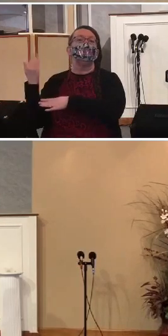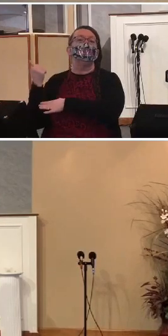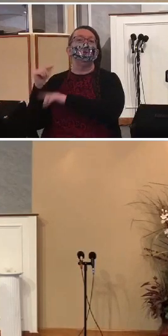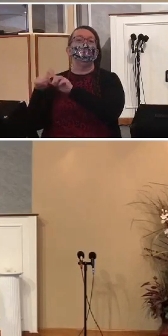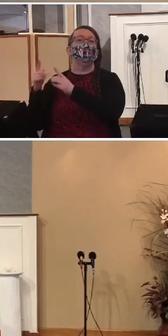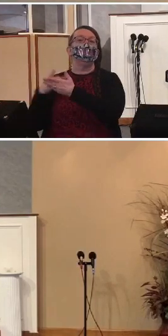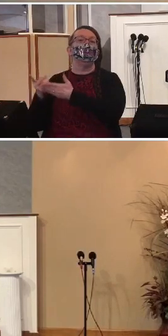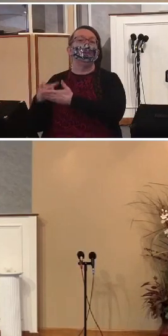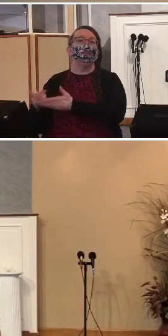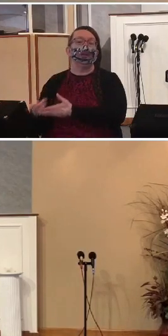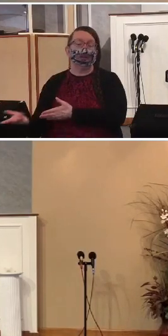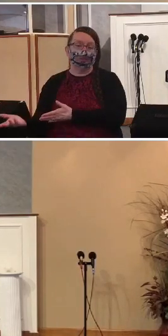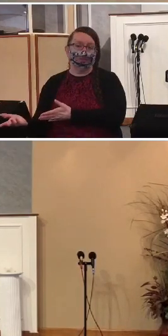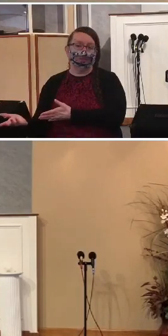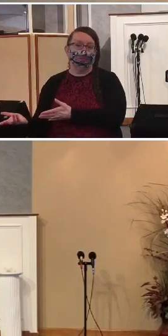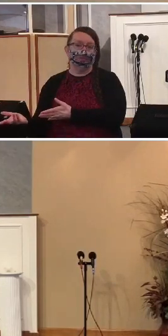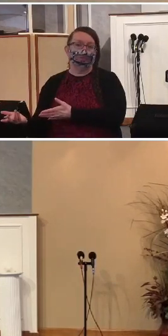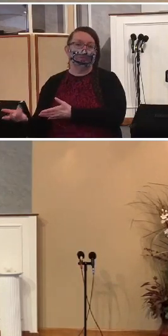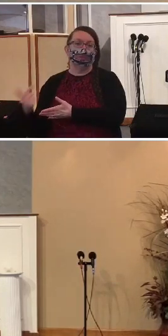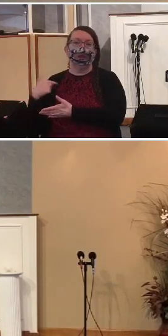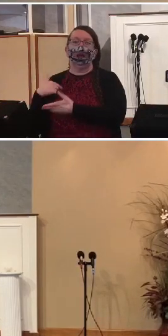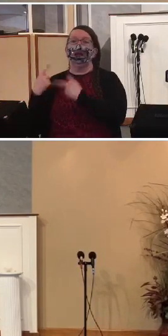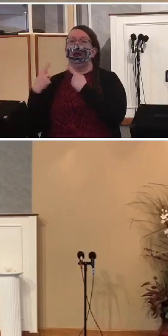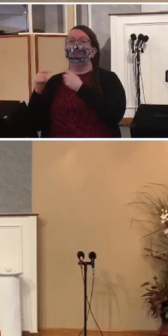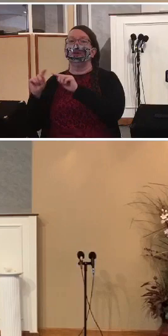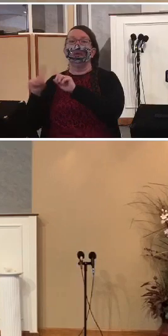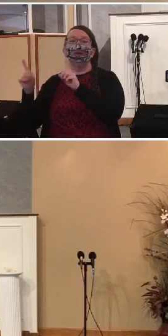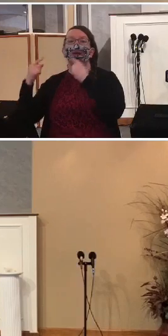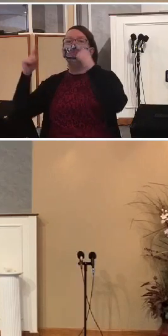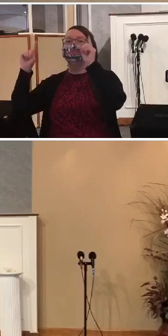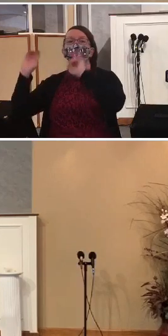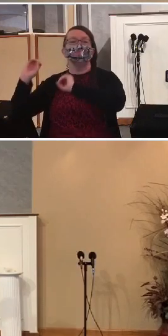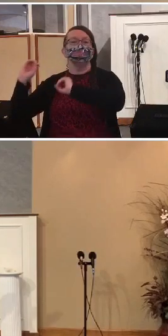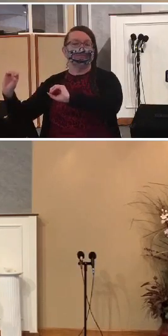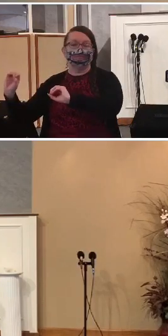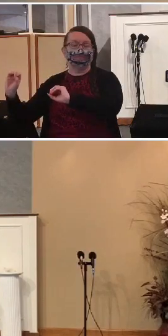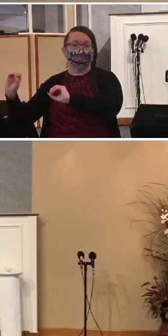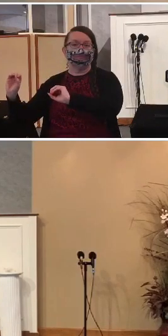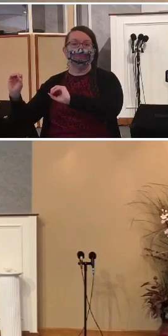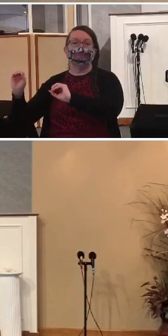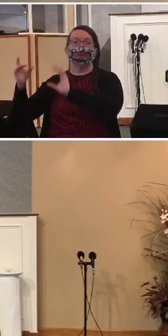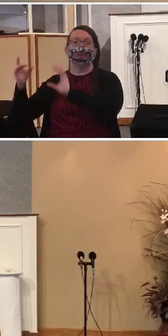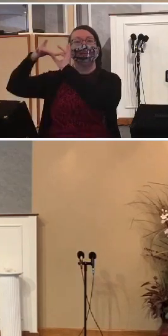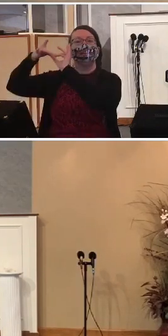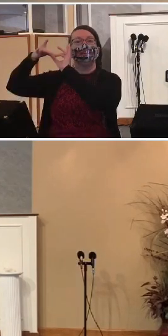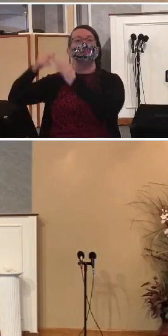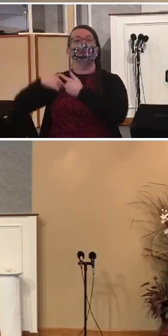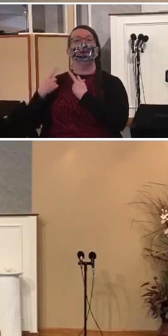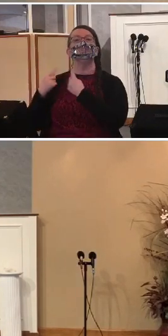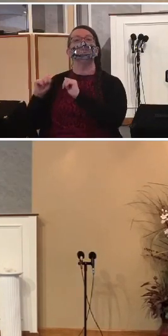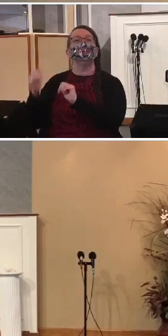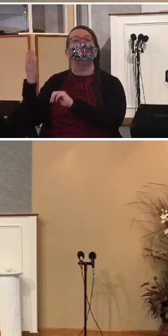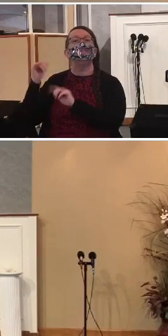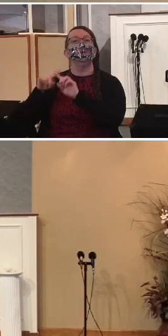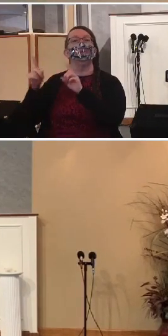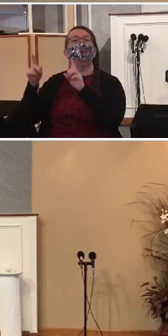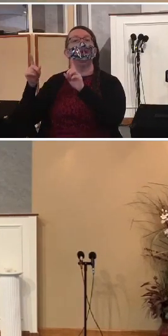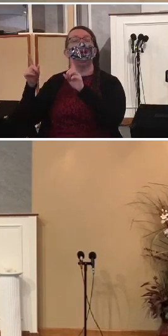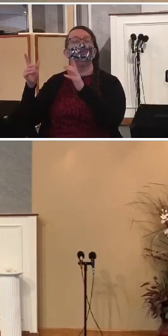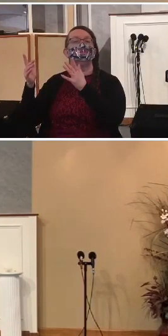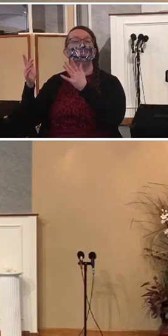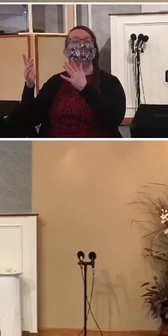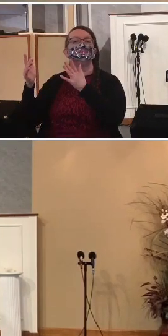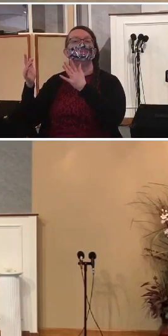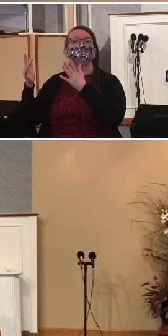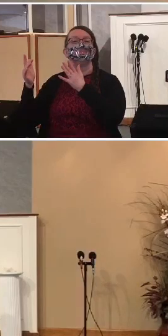fallé. Yo traté anteriormente y no funcionó. Yo traté de conectar y nunca sucedió. Dios,